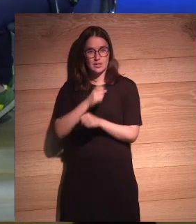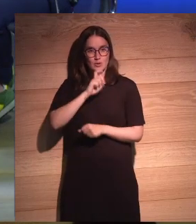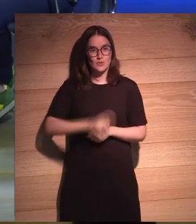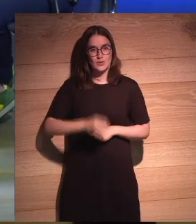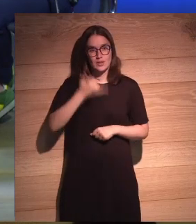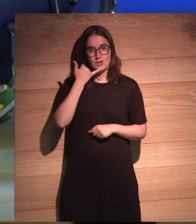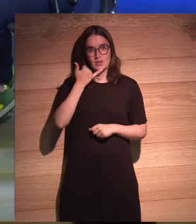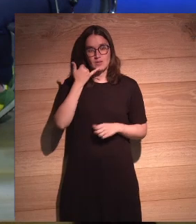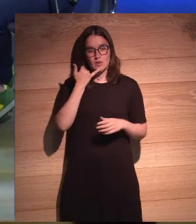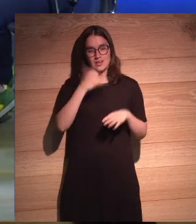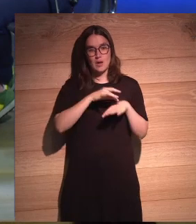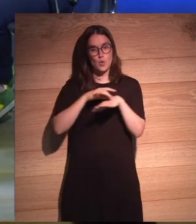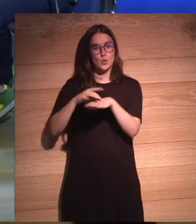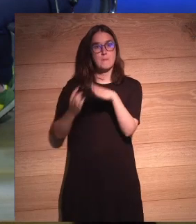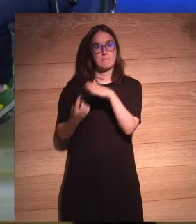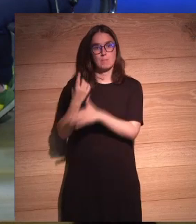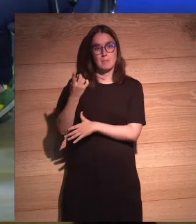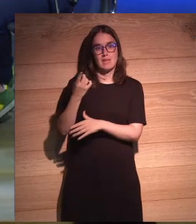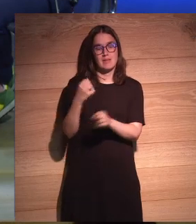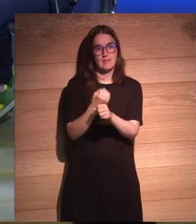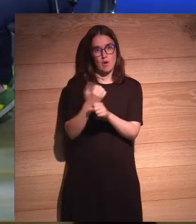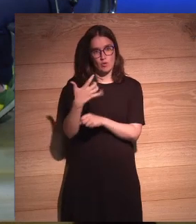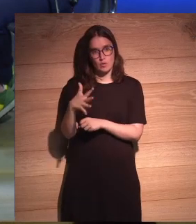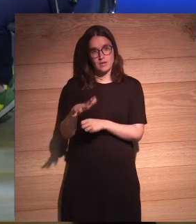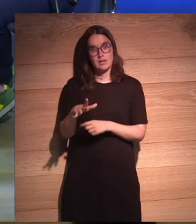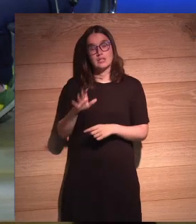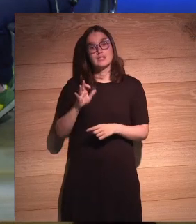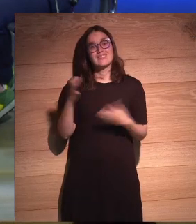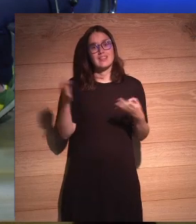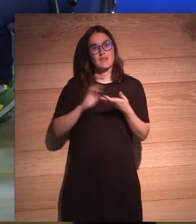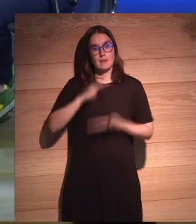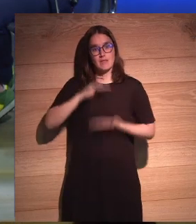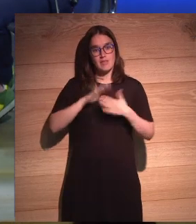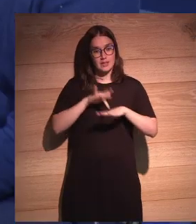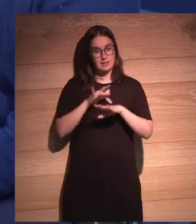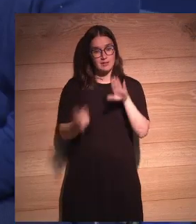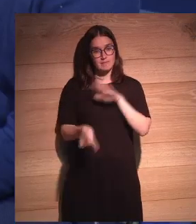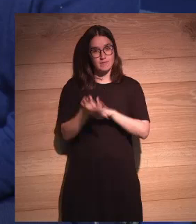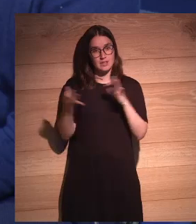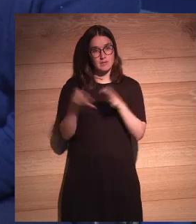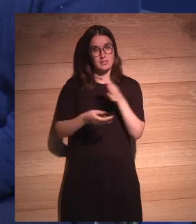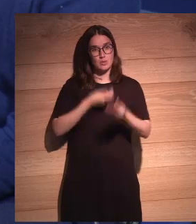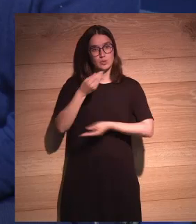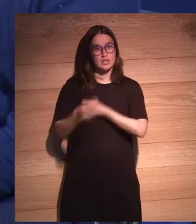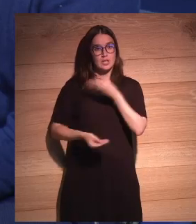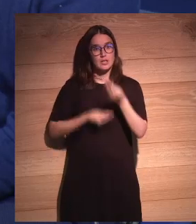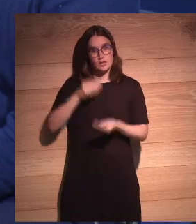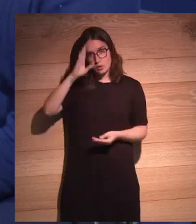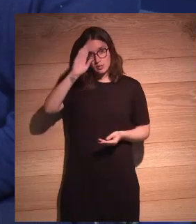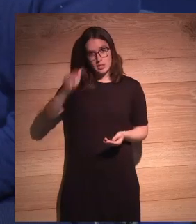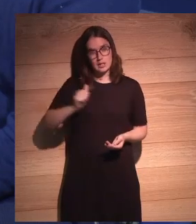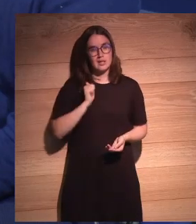Fundación Telefónica es un mapa de empleabilidad. Es necesario desarrollar capacidades digitales y están utilizando